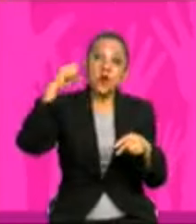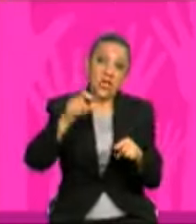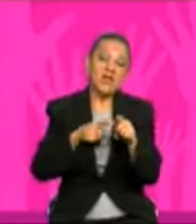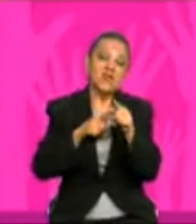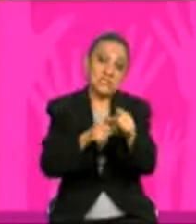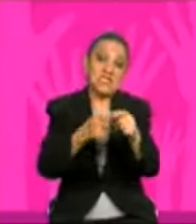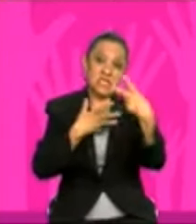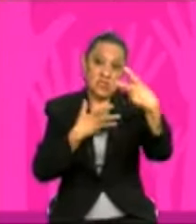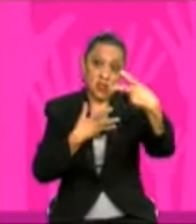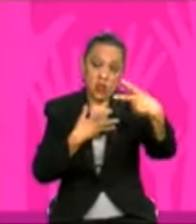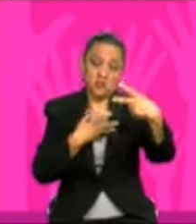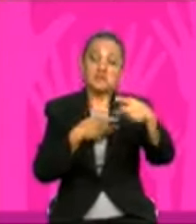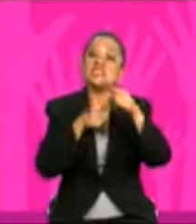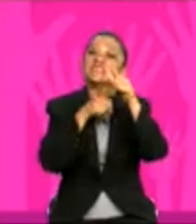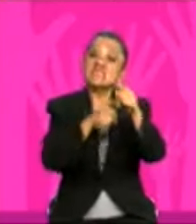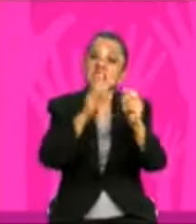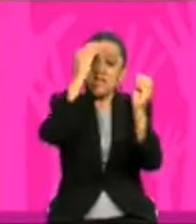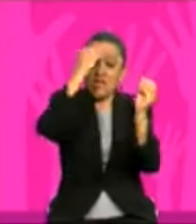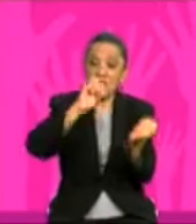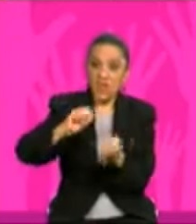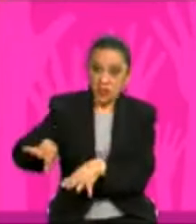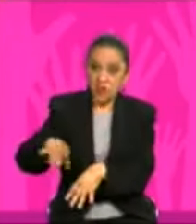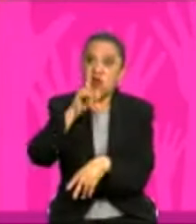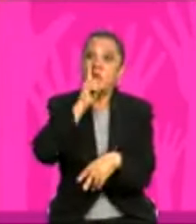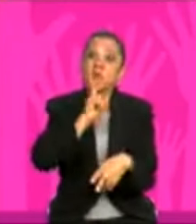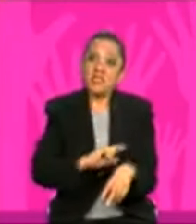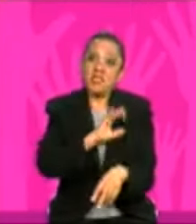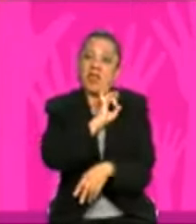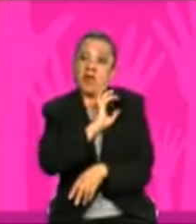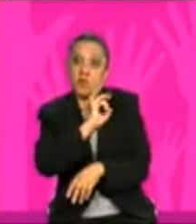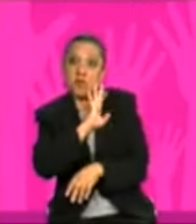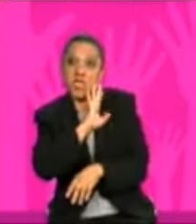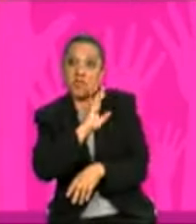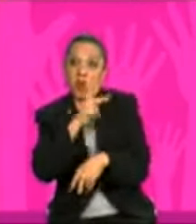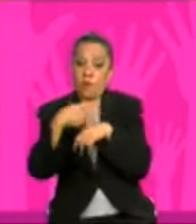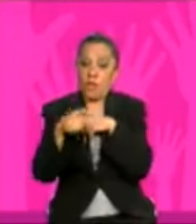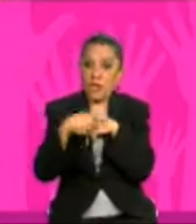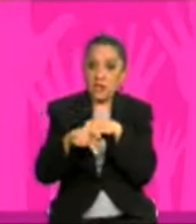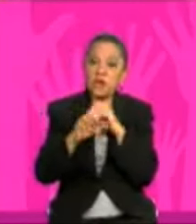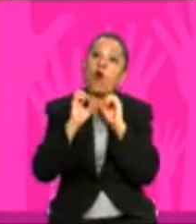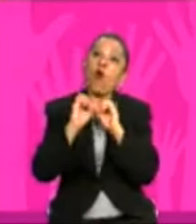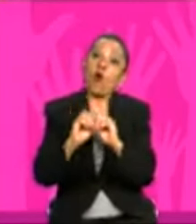el caos, en la mentira, en el miedo y en la inseguridad, o recuperar la